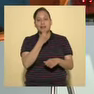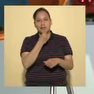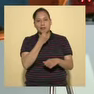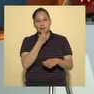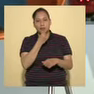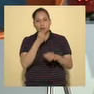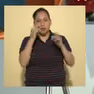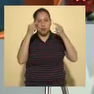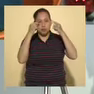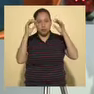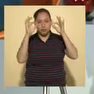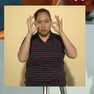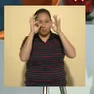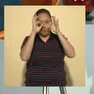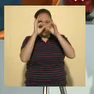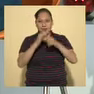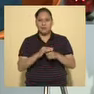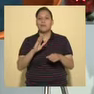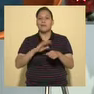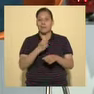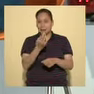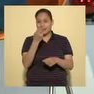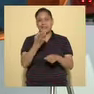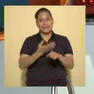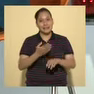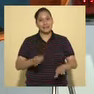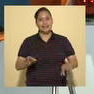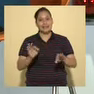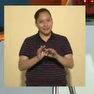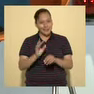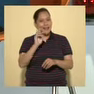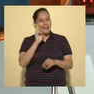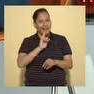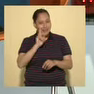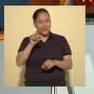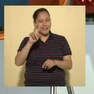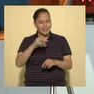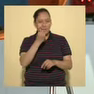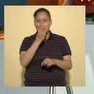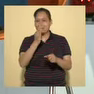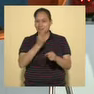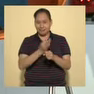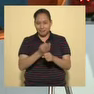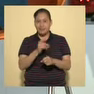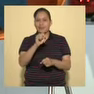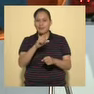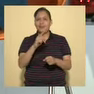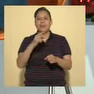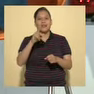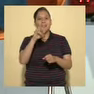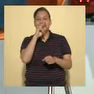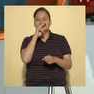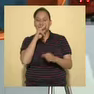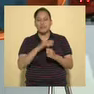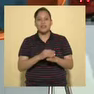hacen visco, ¿no? Esto es importante y vas a ver qué padre es ese tema y no se preocupen. Y de